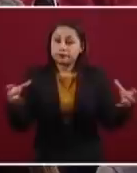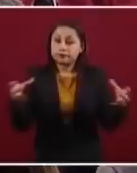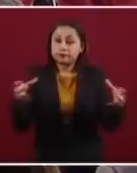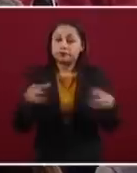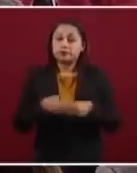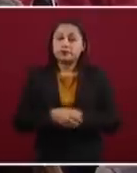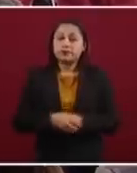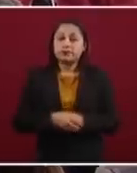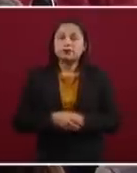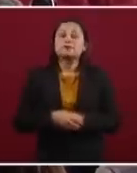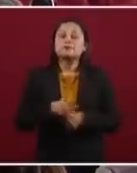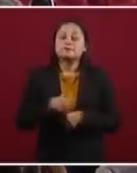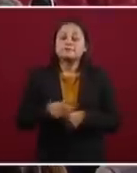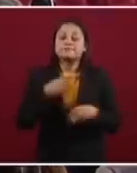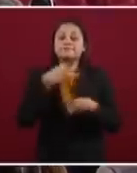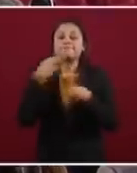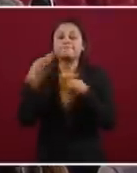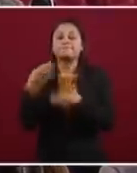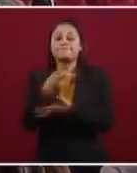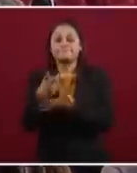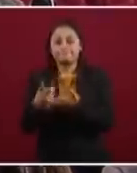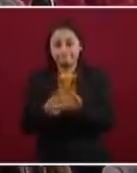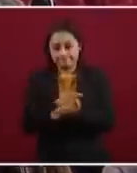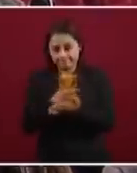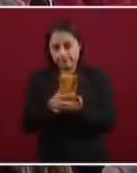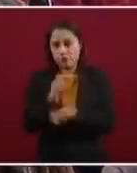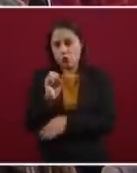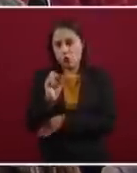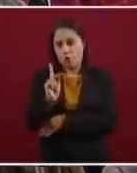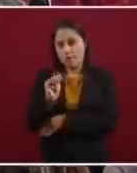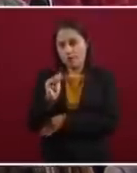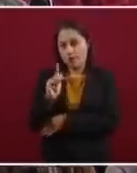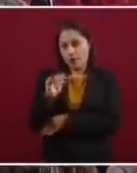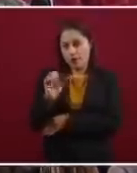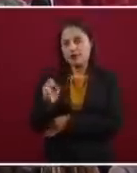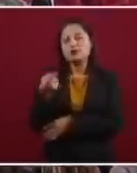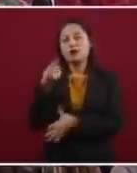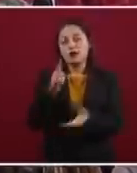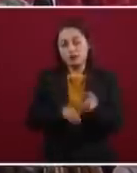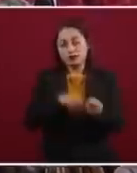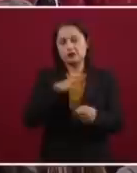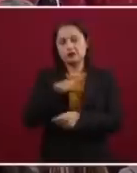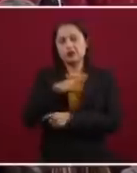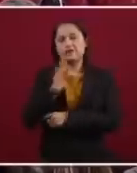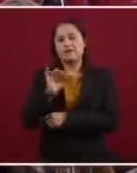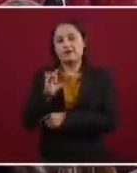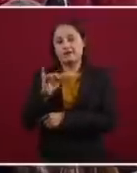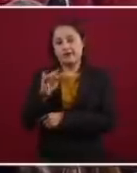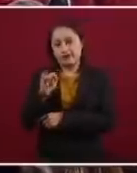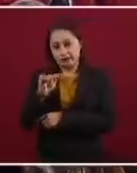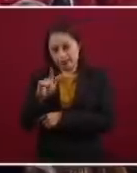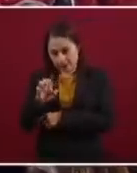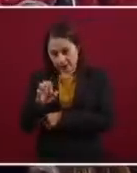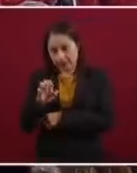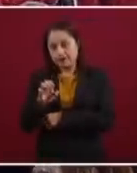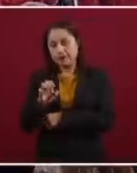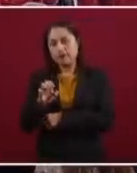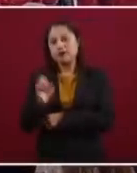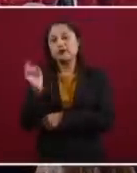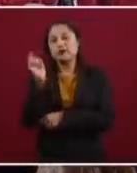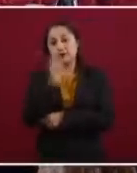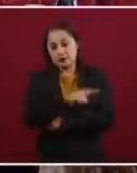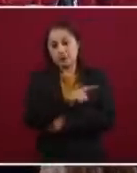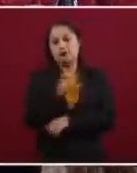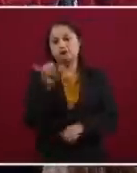adicción a los opioides y ahí es donde aparece el venta ni lo enfrentan es un producto también un químico